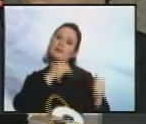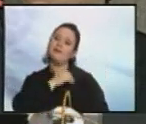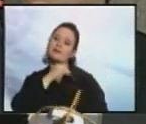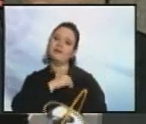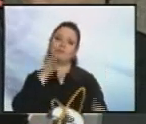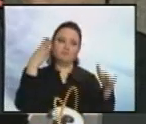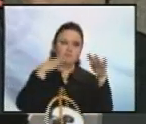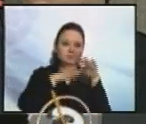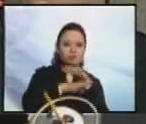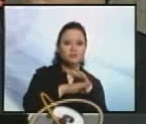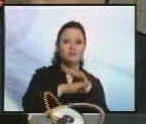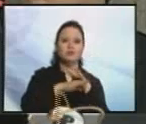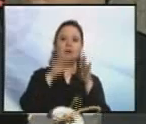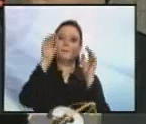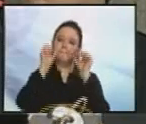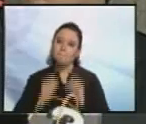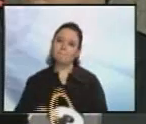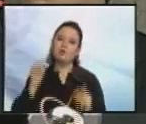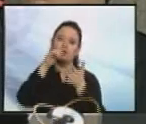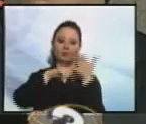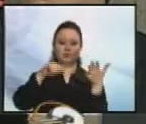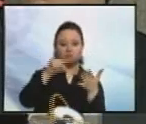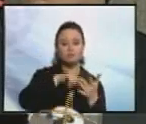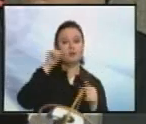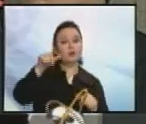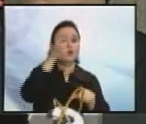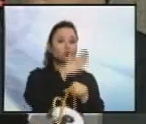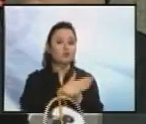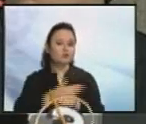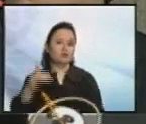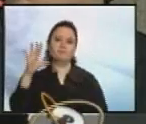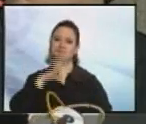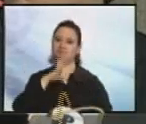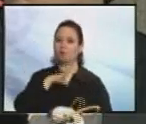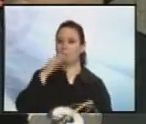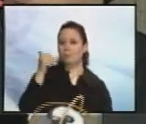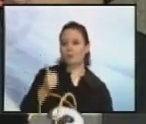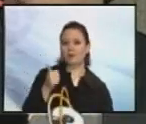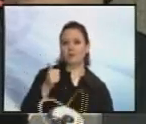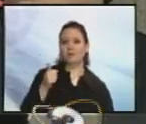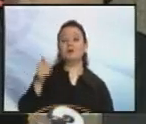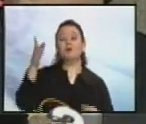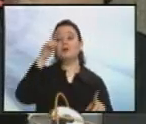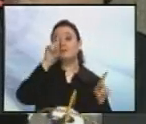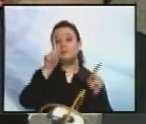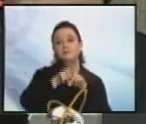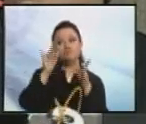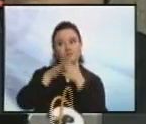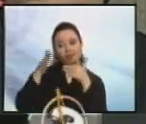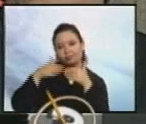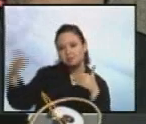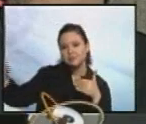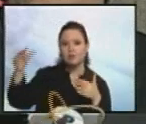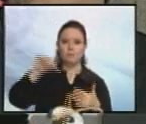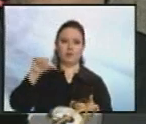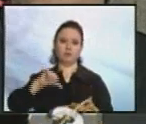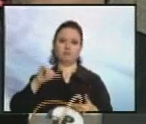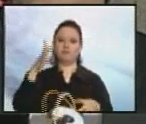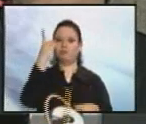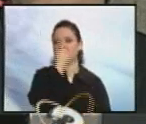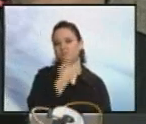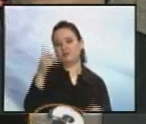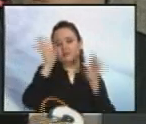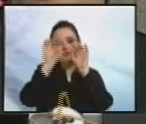régimen democrático, a conservar lo bueno y descartar lo malo que cada